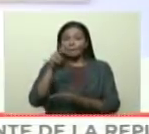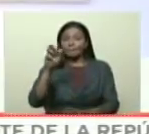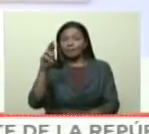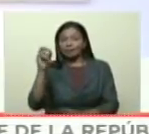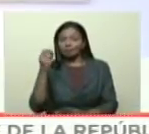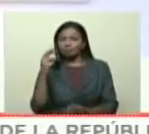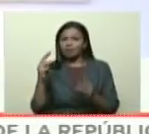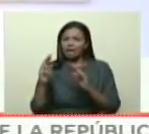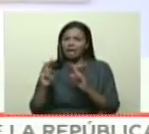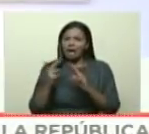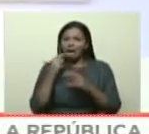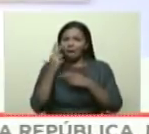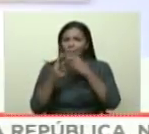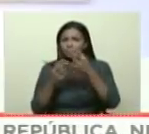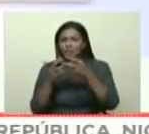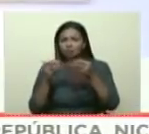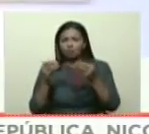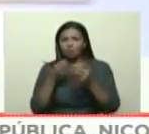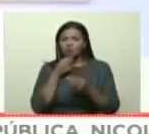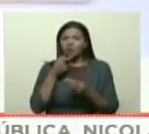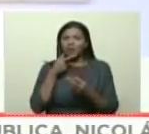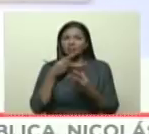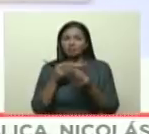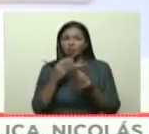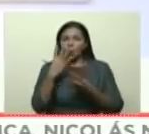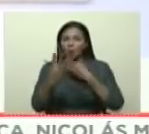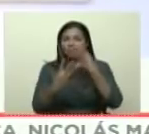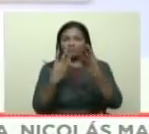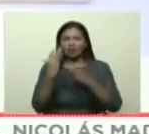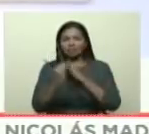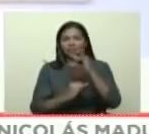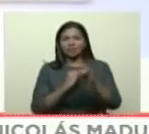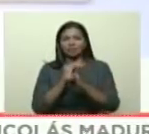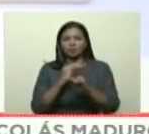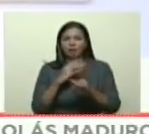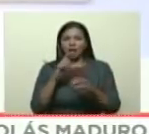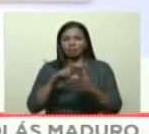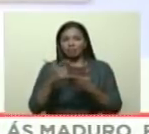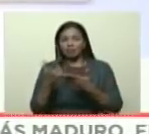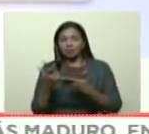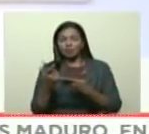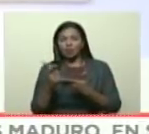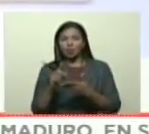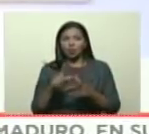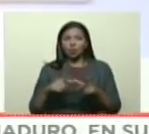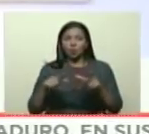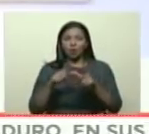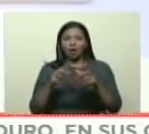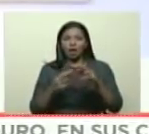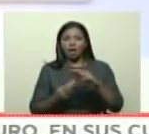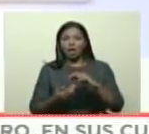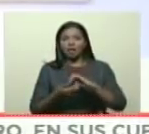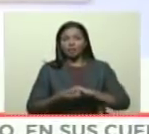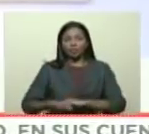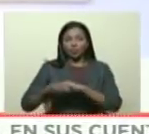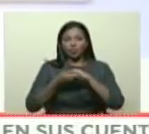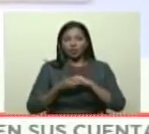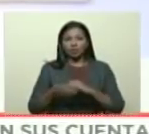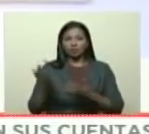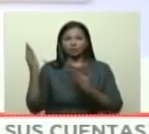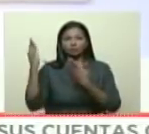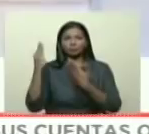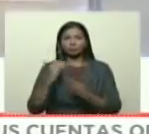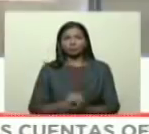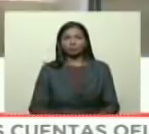van a enseñar la hermosura de la Feria Internacional del Libro, capítulo Trujillo. Adelante,